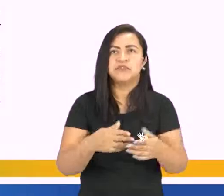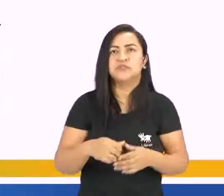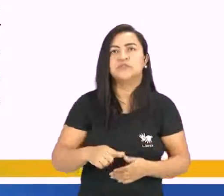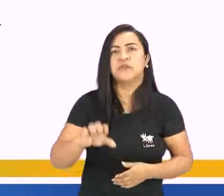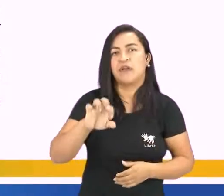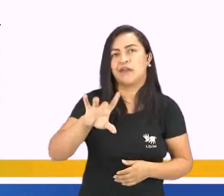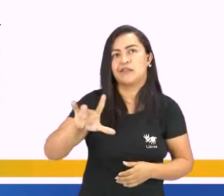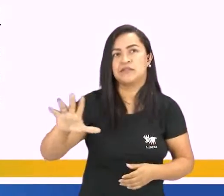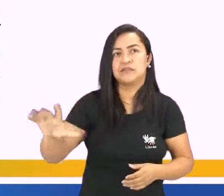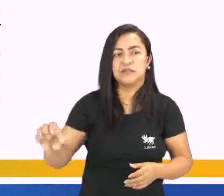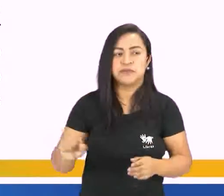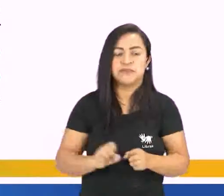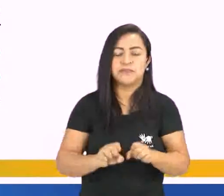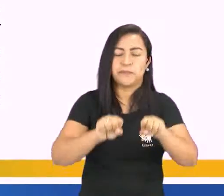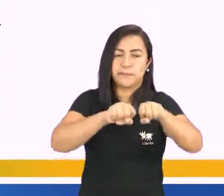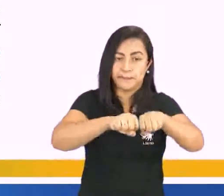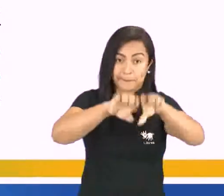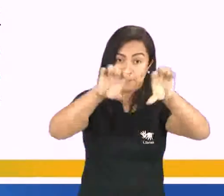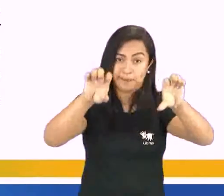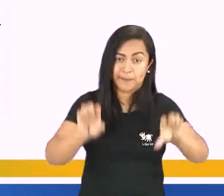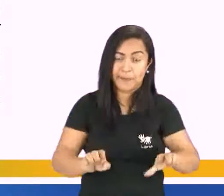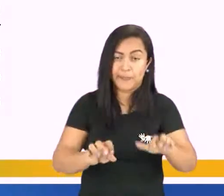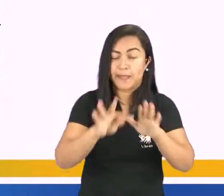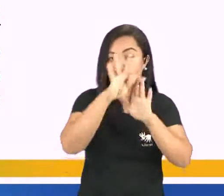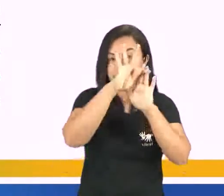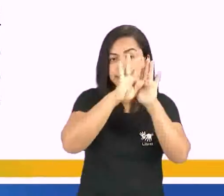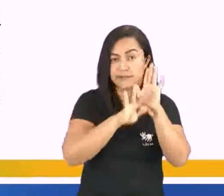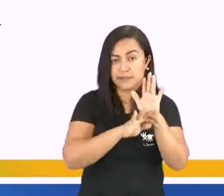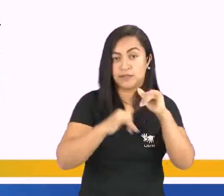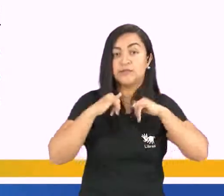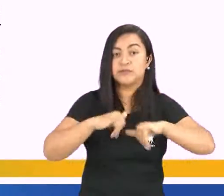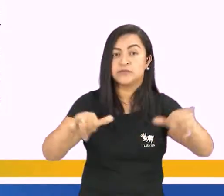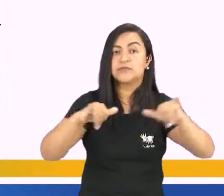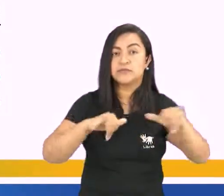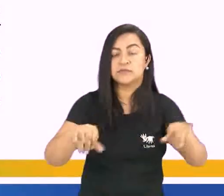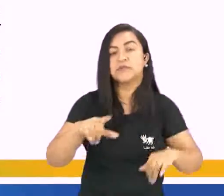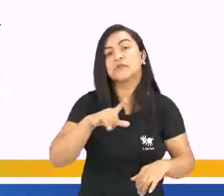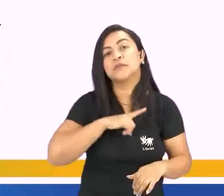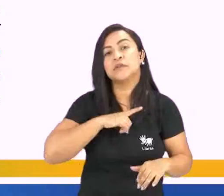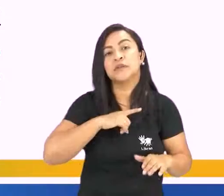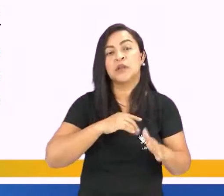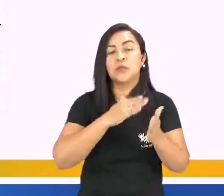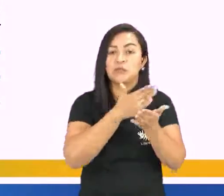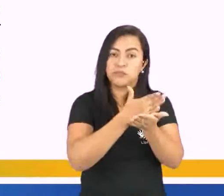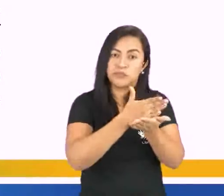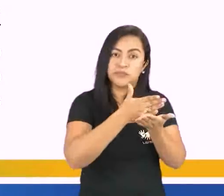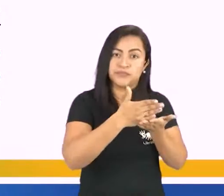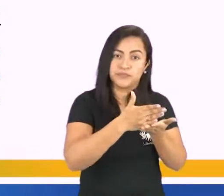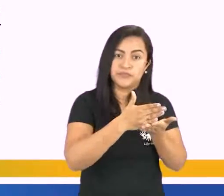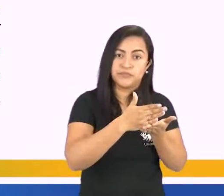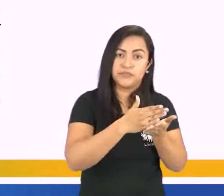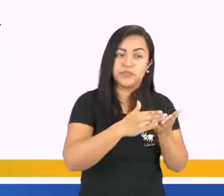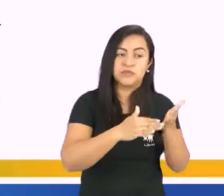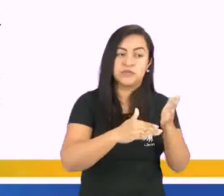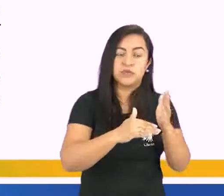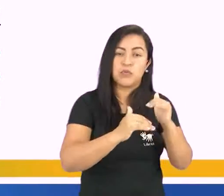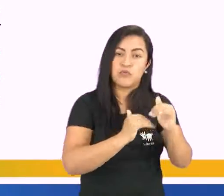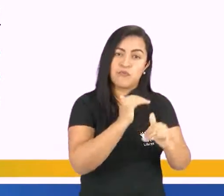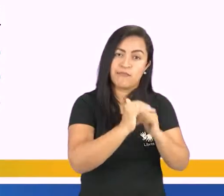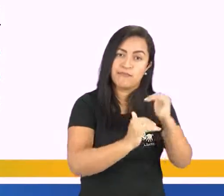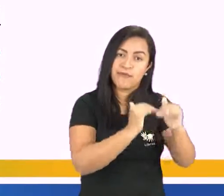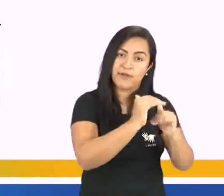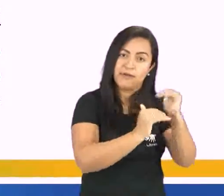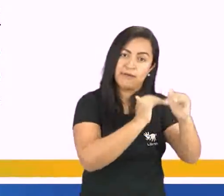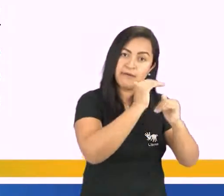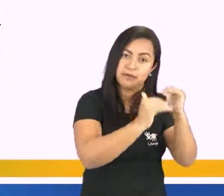estructura. Los textos informativos cuentan con una introducción, un desarrollo, un